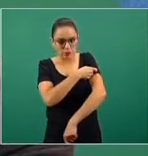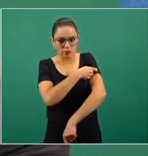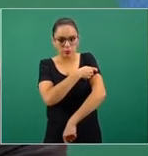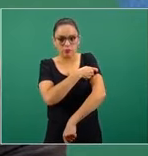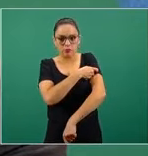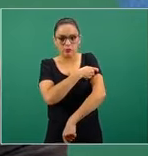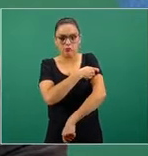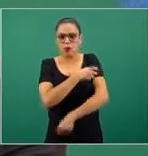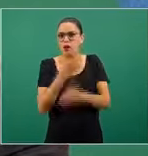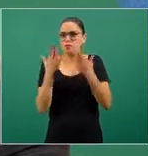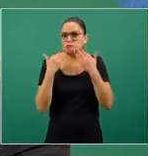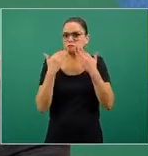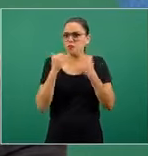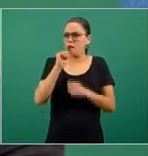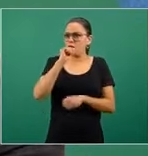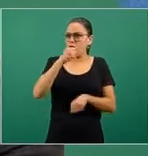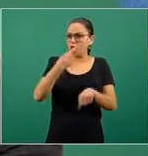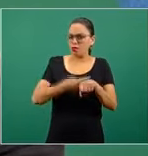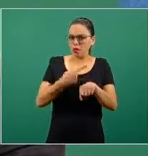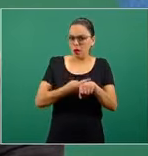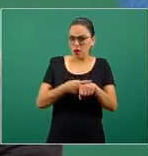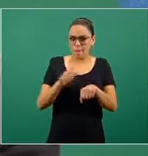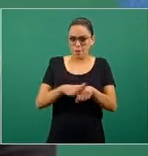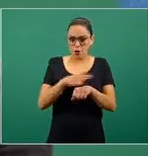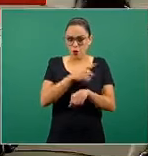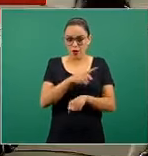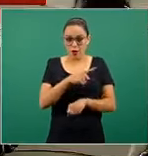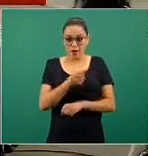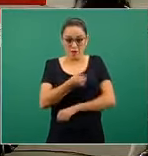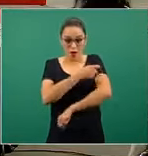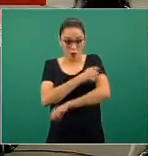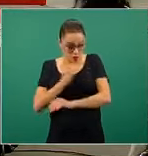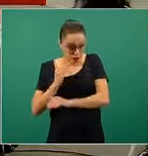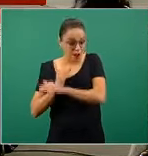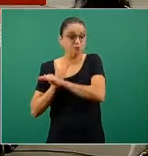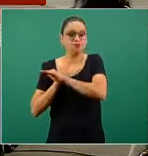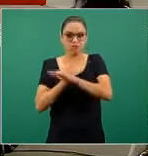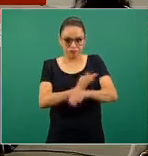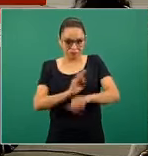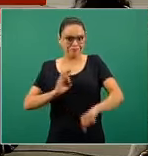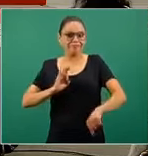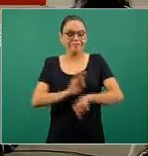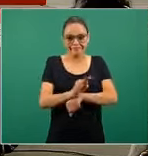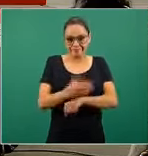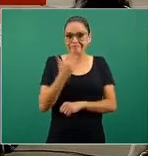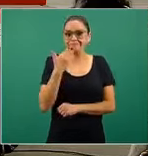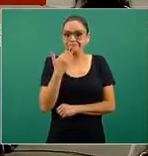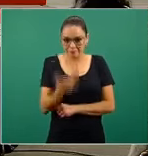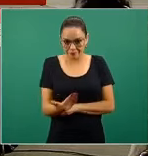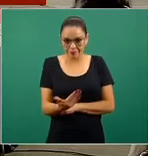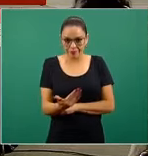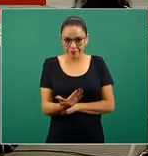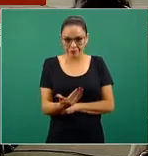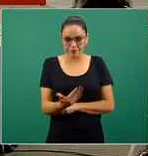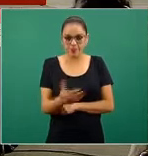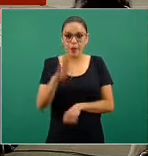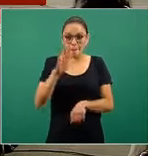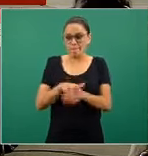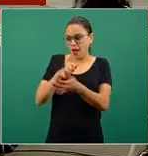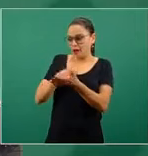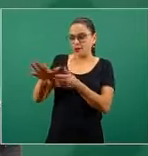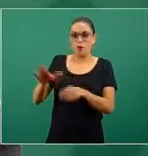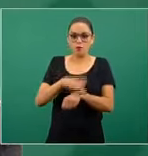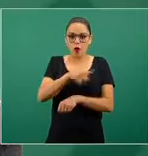desarrollaría enfermedad si es que la vacuna le protege, como ocurre en la mayoría de los casos, dada la alta eficacia de